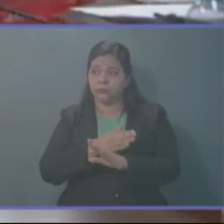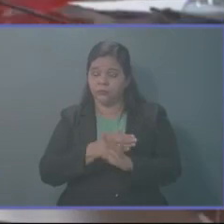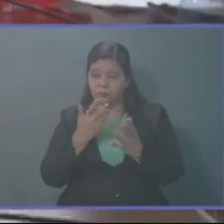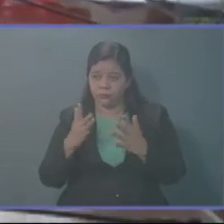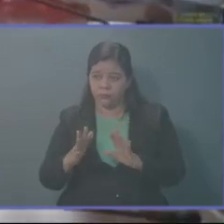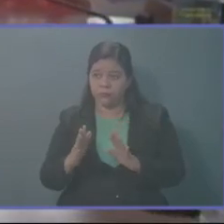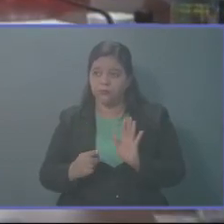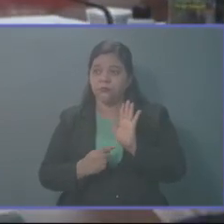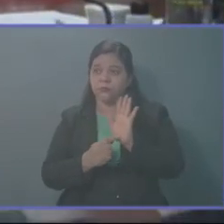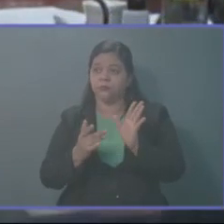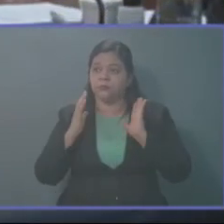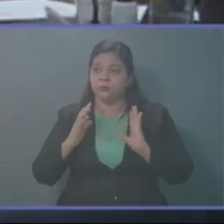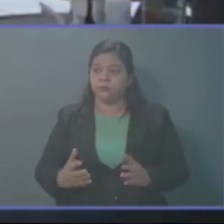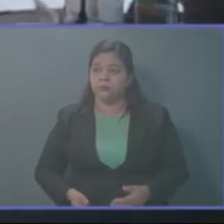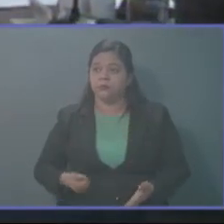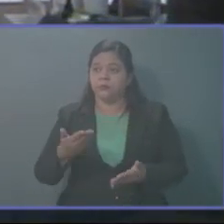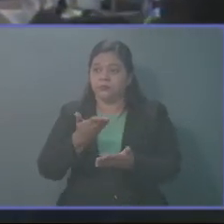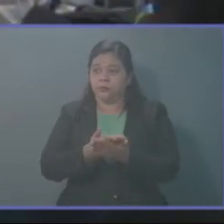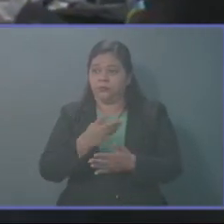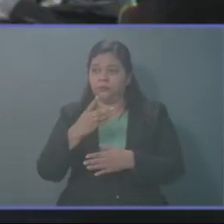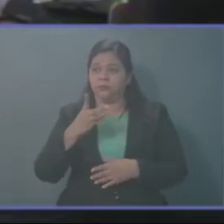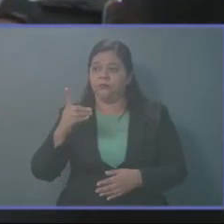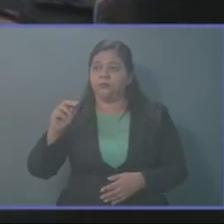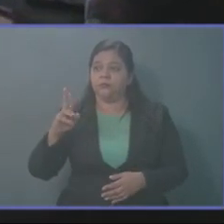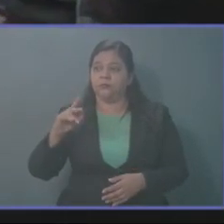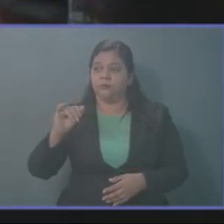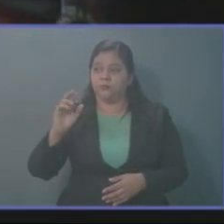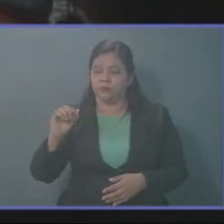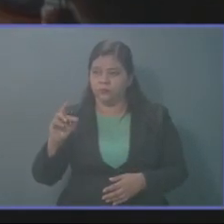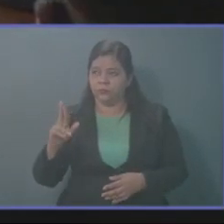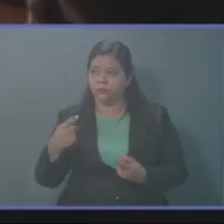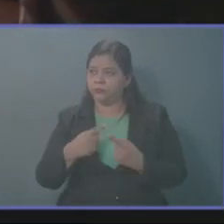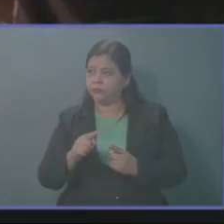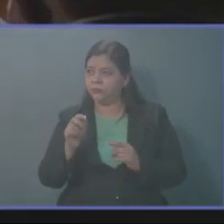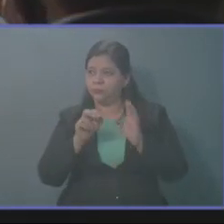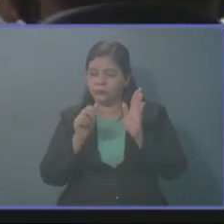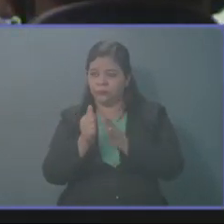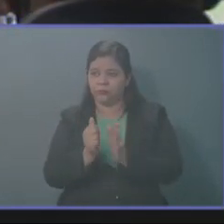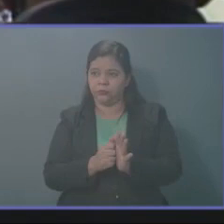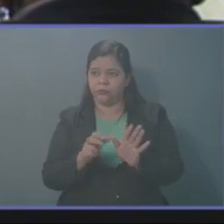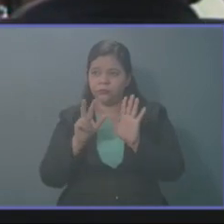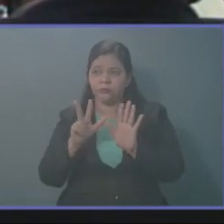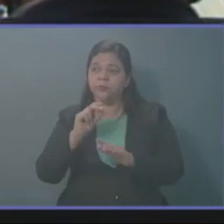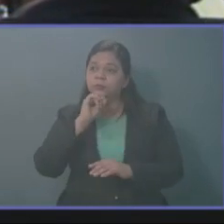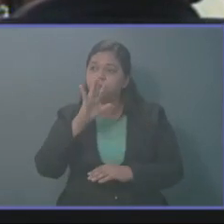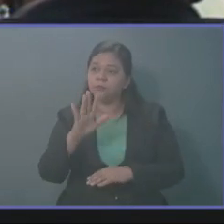con las propuestas del doctor Parker. No así el 8, no lo eliminemos esperando una...